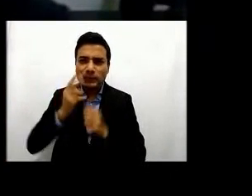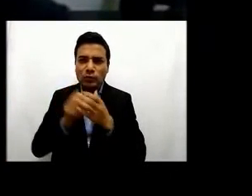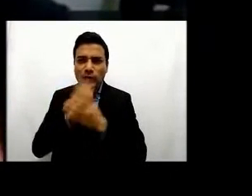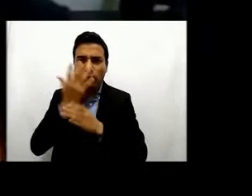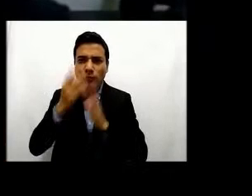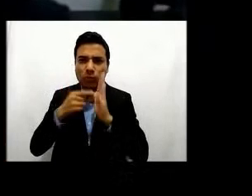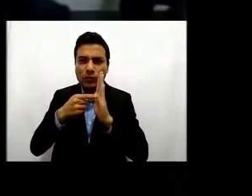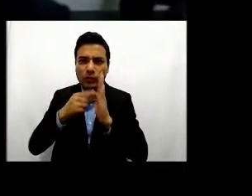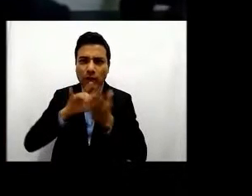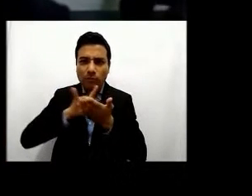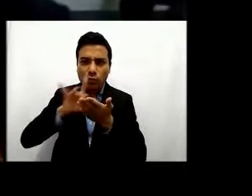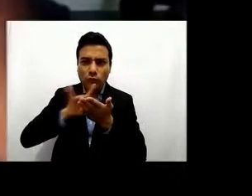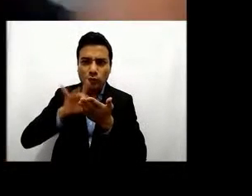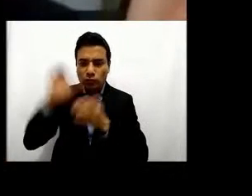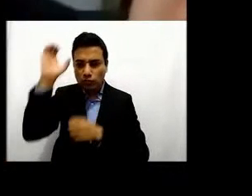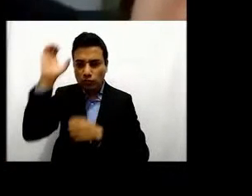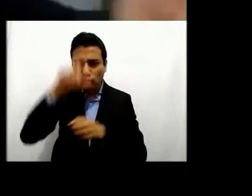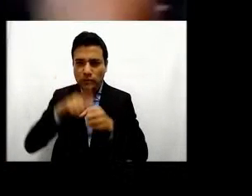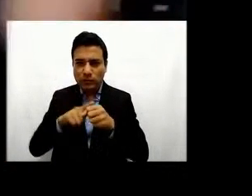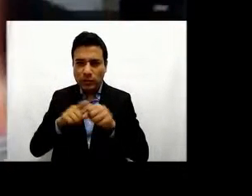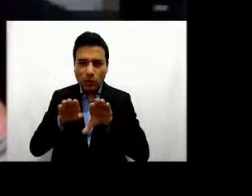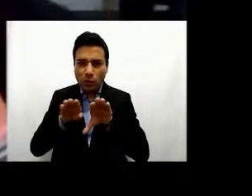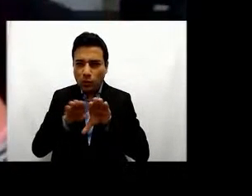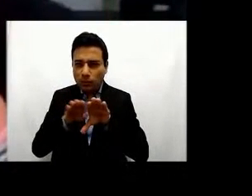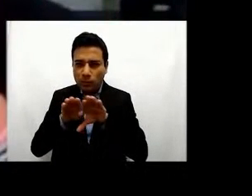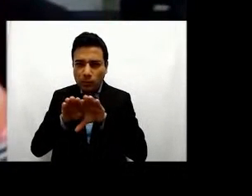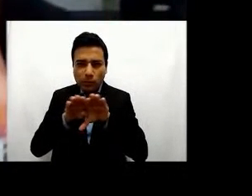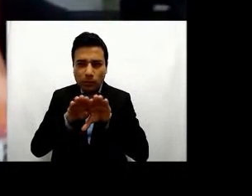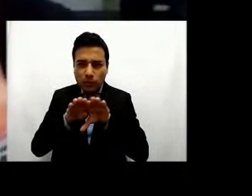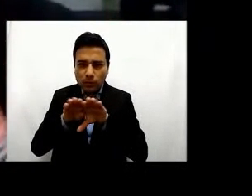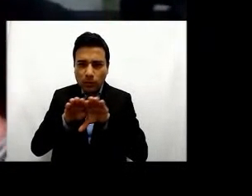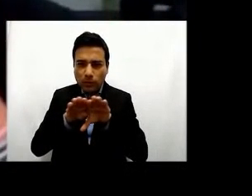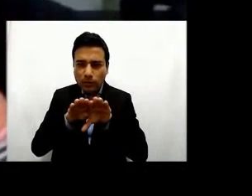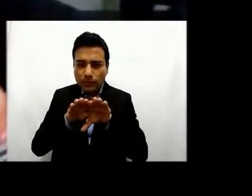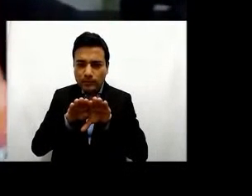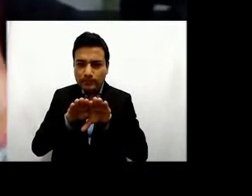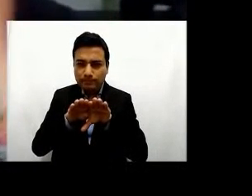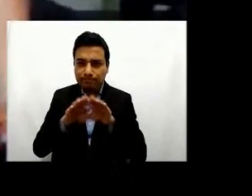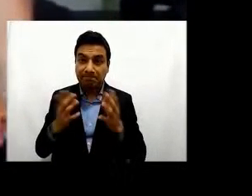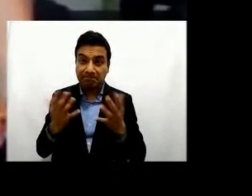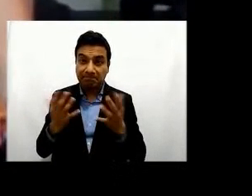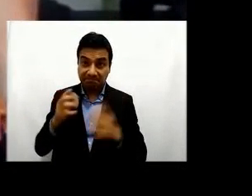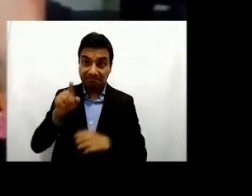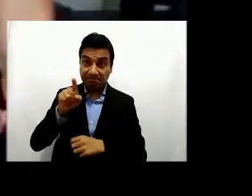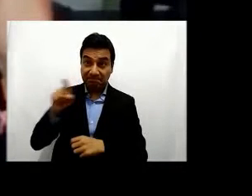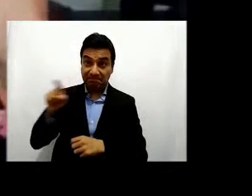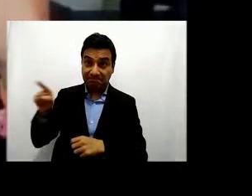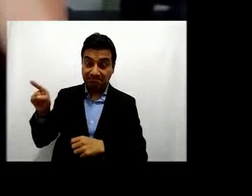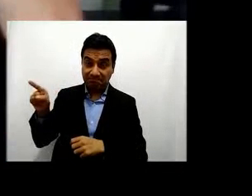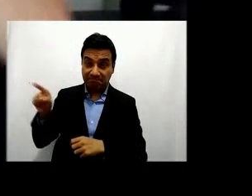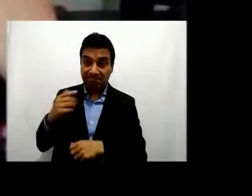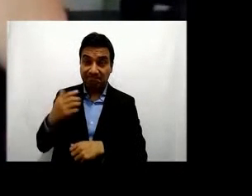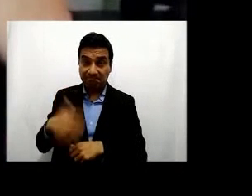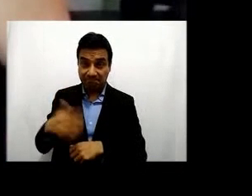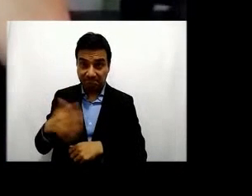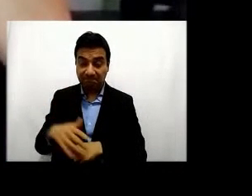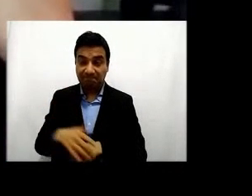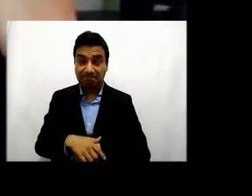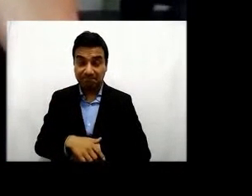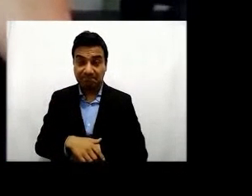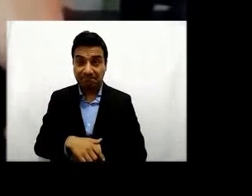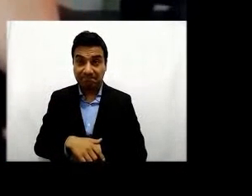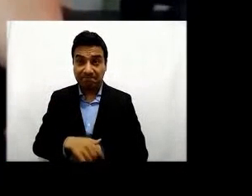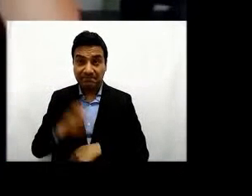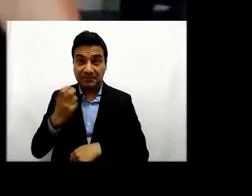apoyo a la cultura en la eventualidad de la emergencia, me parece que también fue una repercusión que en todo caso no fue